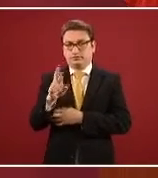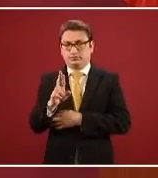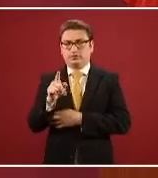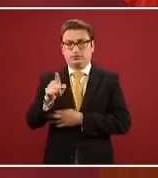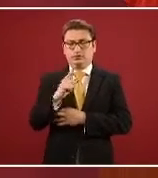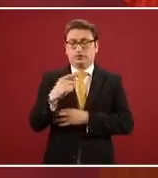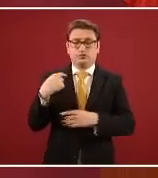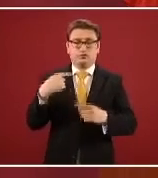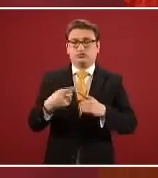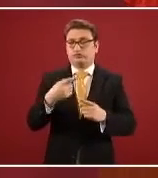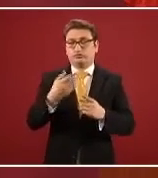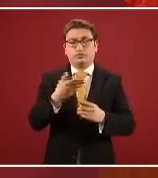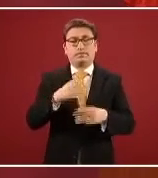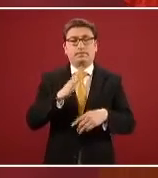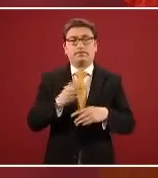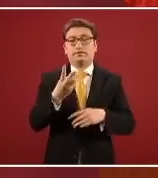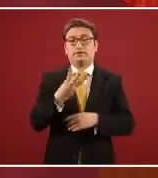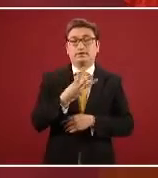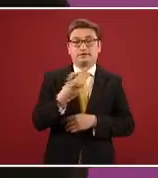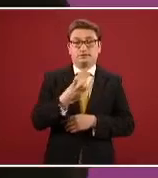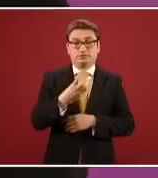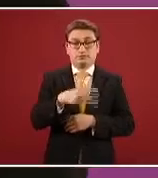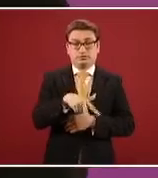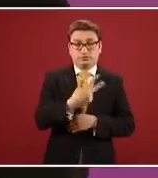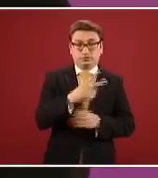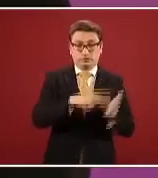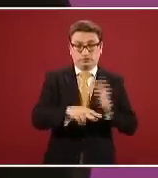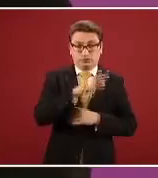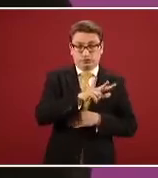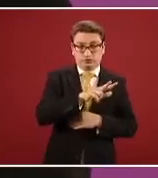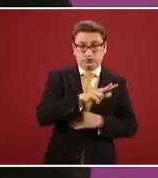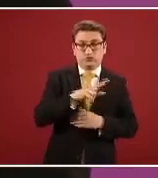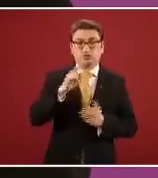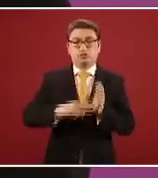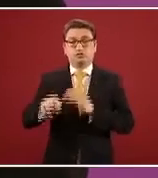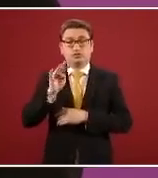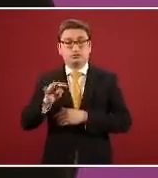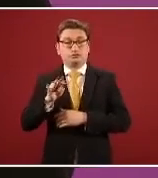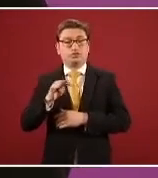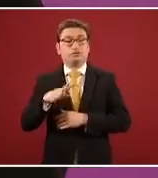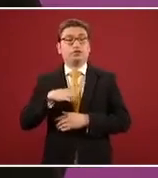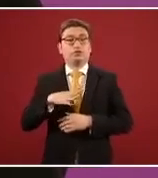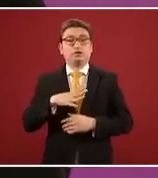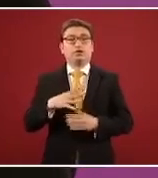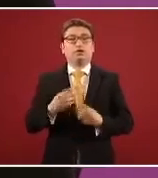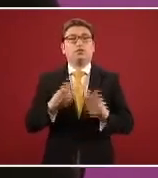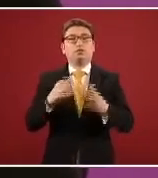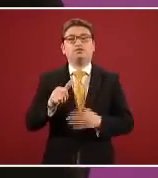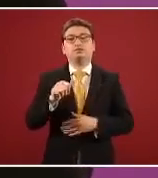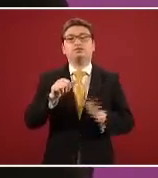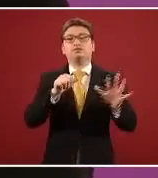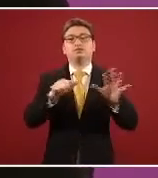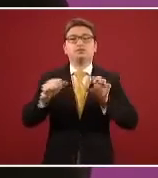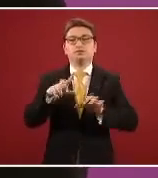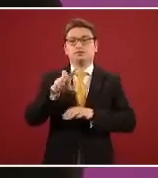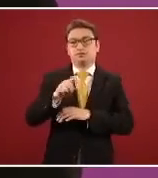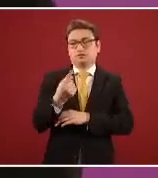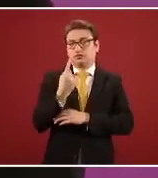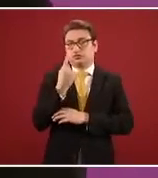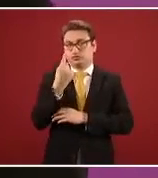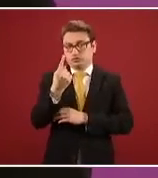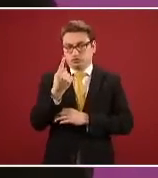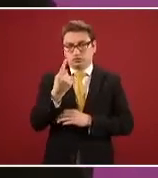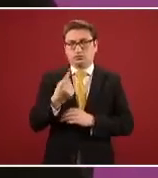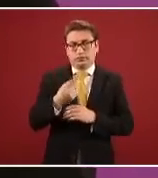en la historia, contra 313 casos de 2018. En 2019 hemos dado 631 reportes de